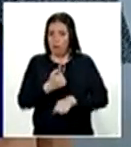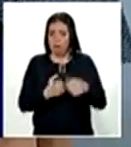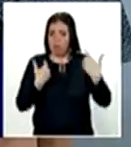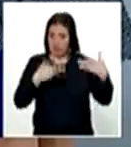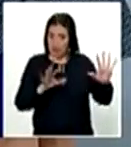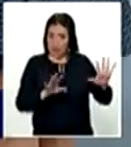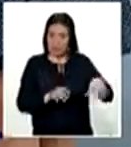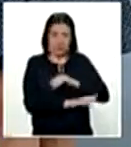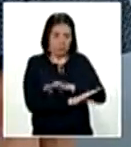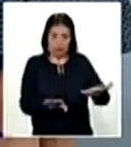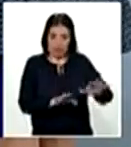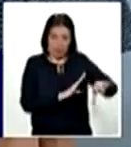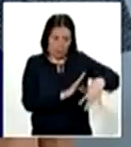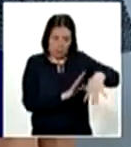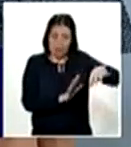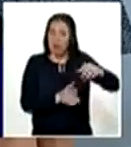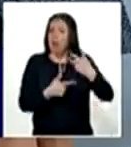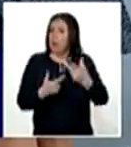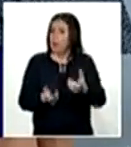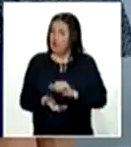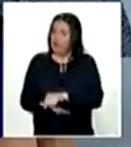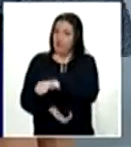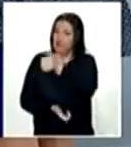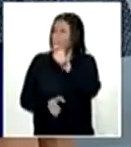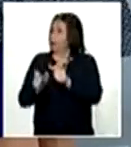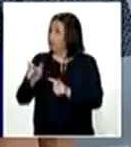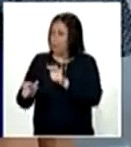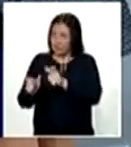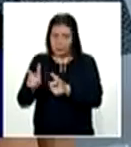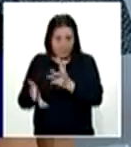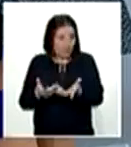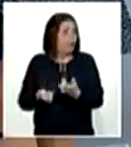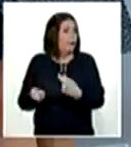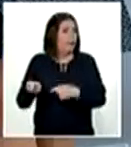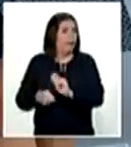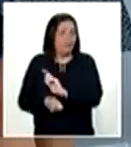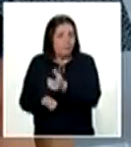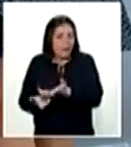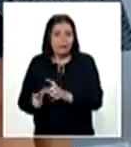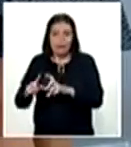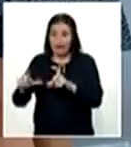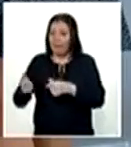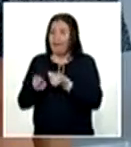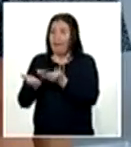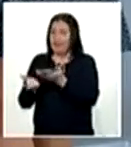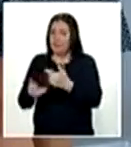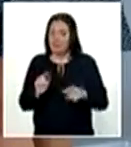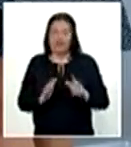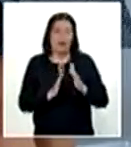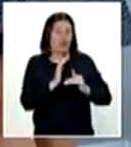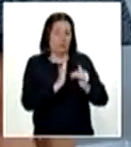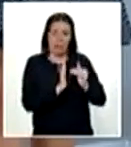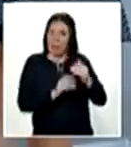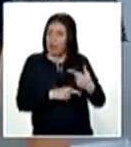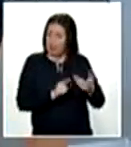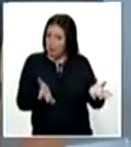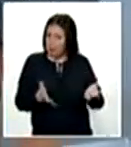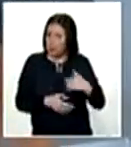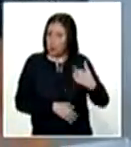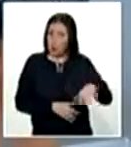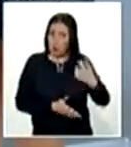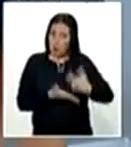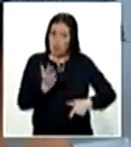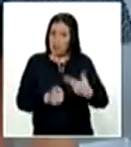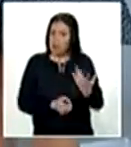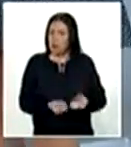Mari, para comprar las entradas, los revendedores no tardaron en ofrecer boletos para el partido por el pase al Mundial ante Nueva. Pero los precios están literalmente por los cielos.